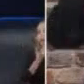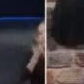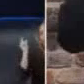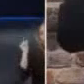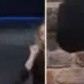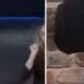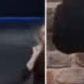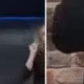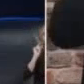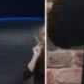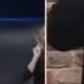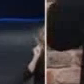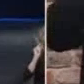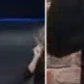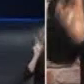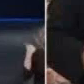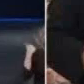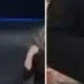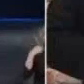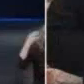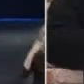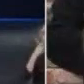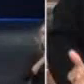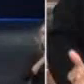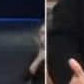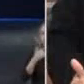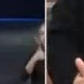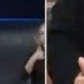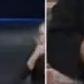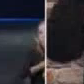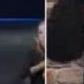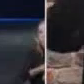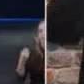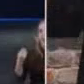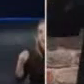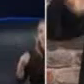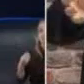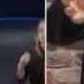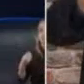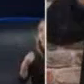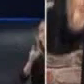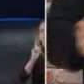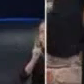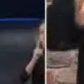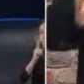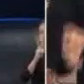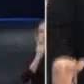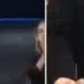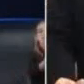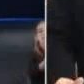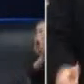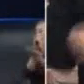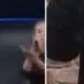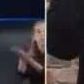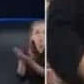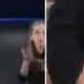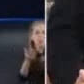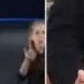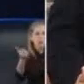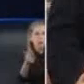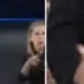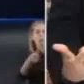normativa con todas las organizaciones sociales choca evidentemente el hecho que ha logrado reitero unificar a todos en un solo lugar lo